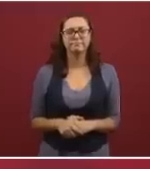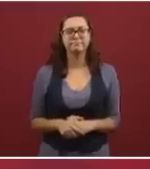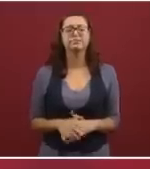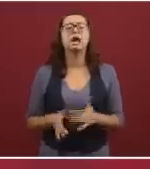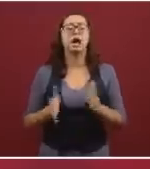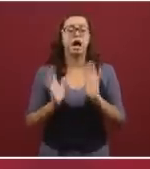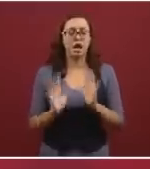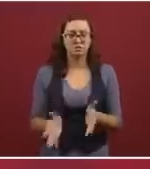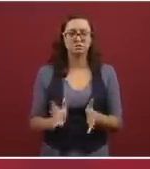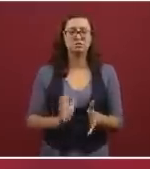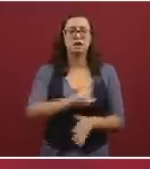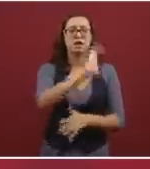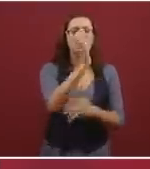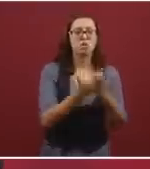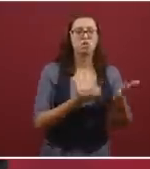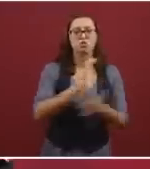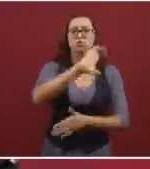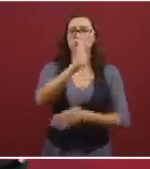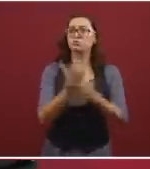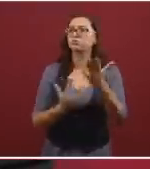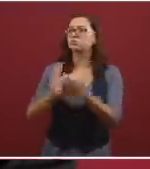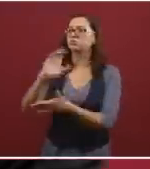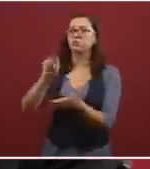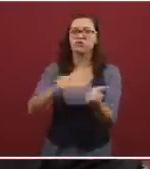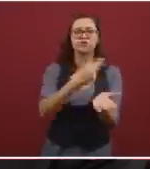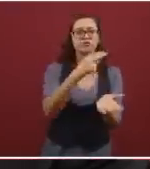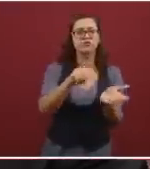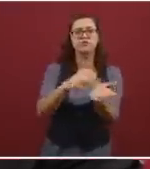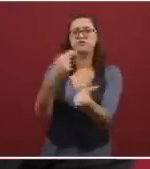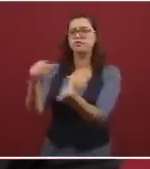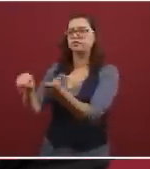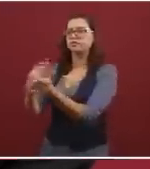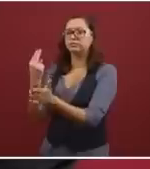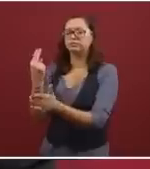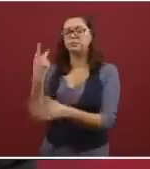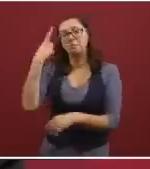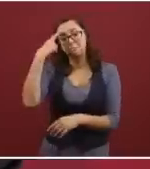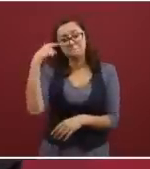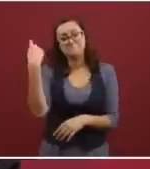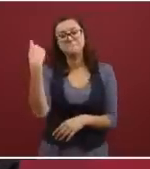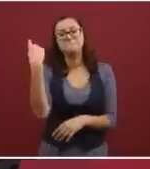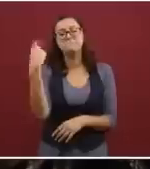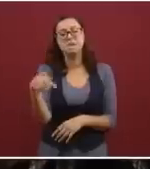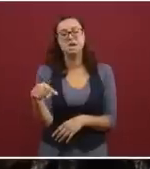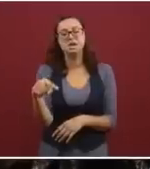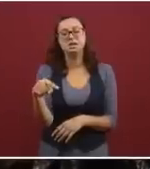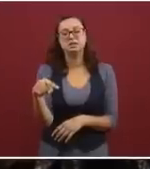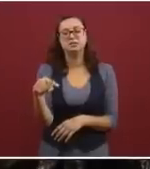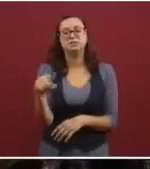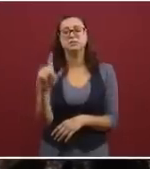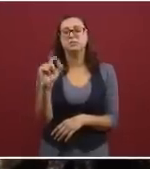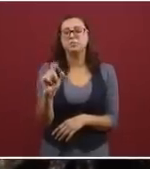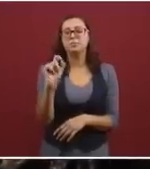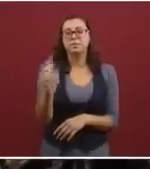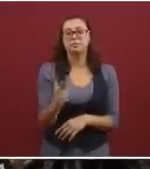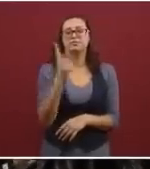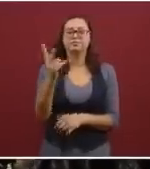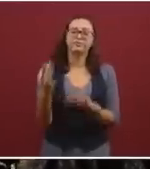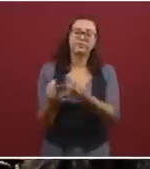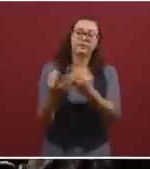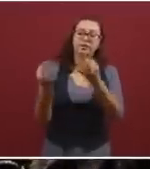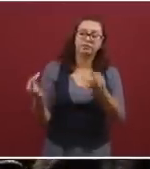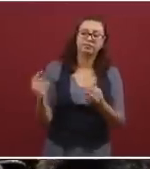contratos firmados para explotar 22 campos